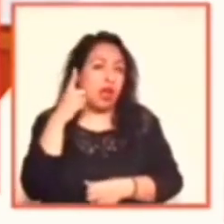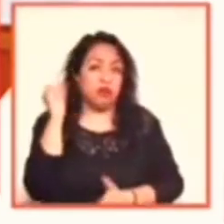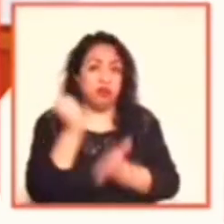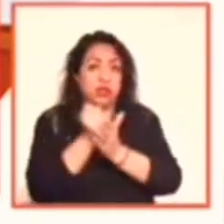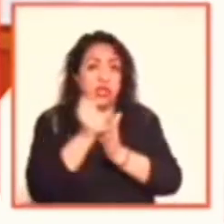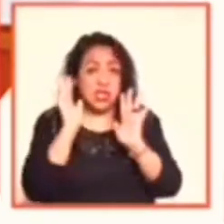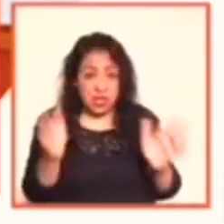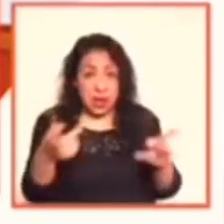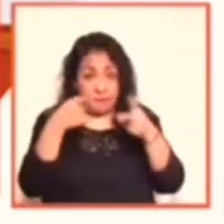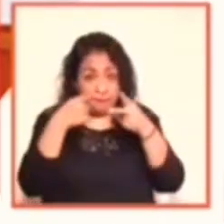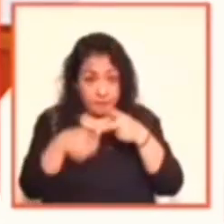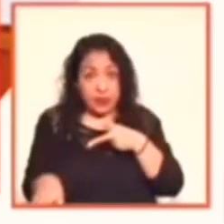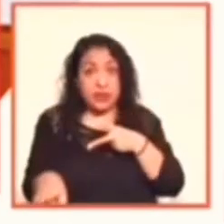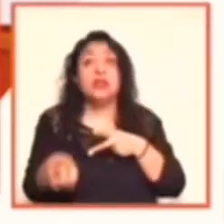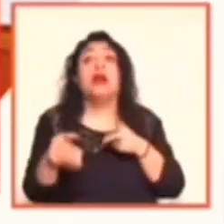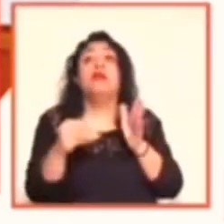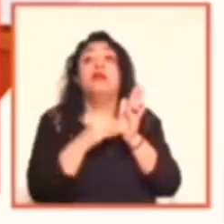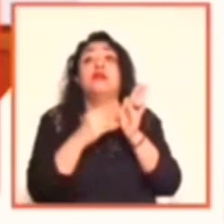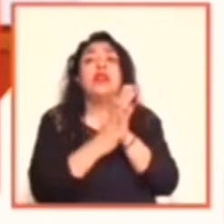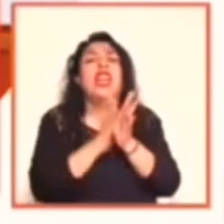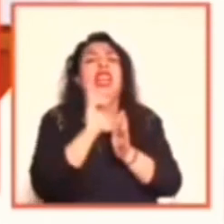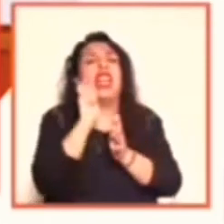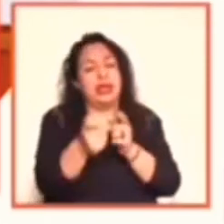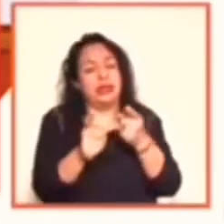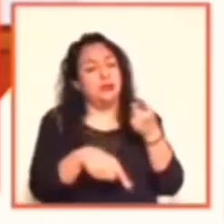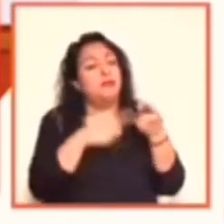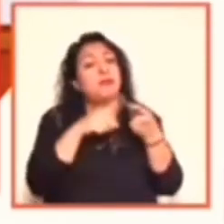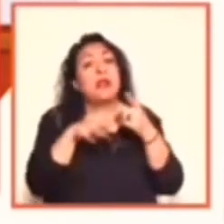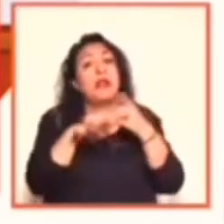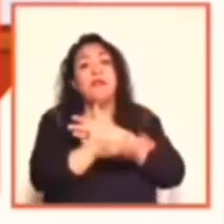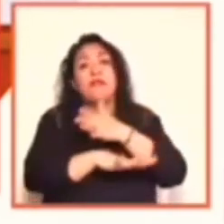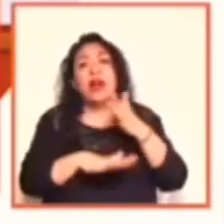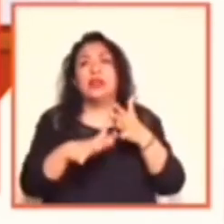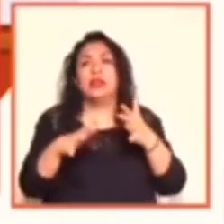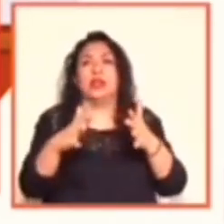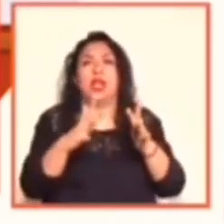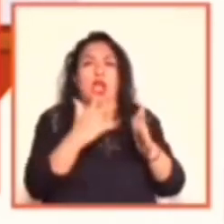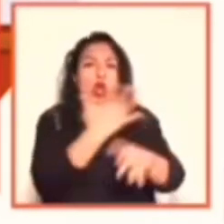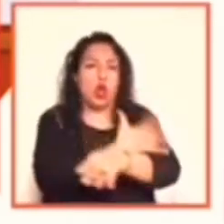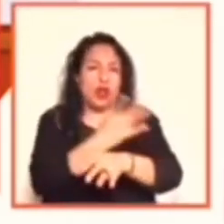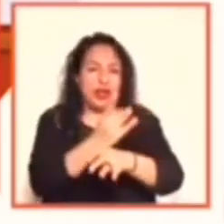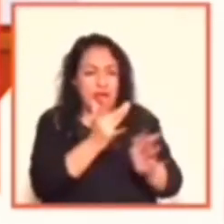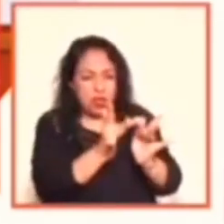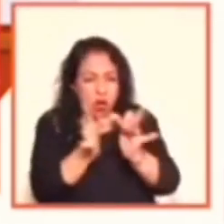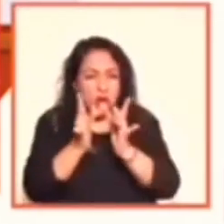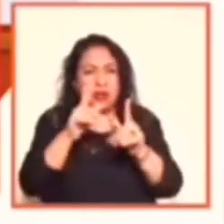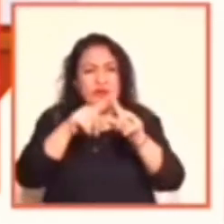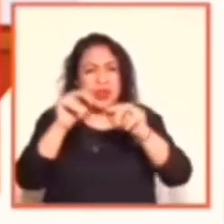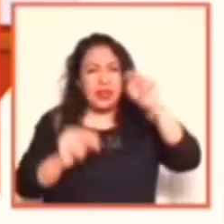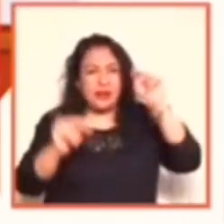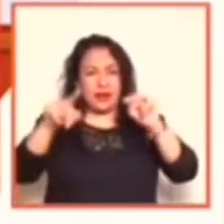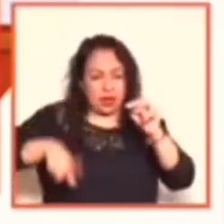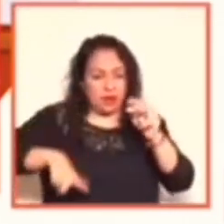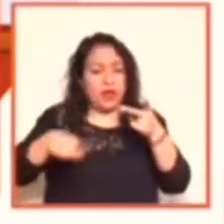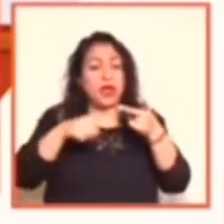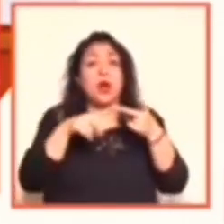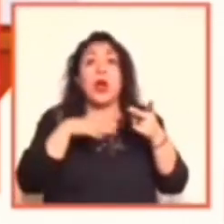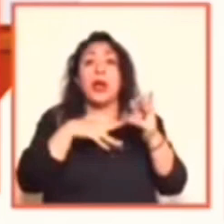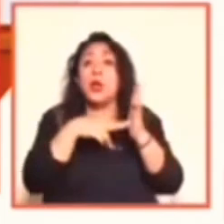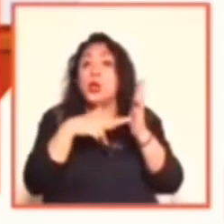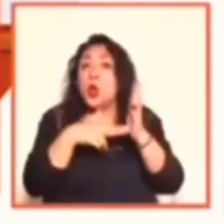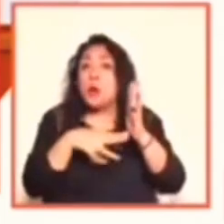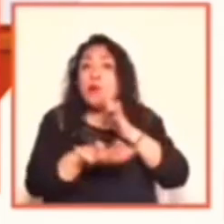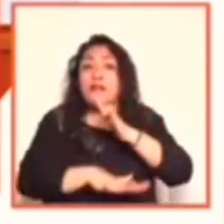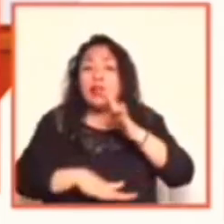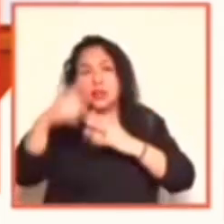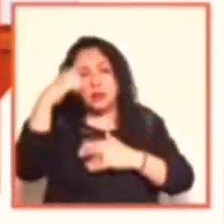en vigor, establece, entre otras cosas, las bases de coordinación de los distintos niveles de gobierno, define las normas básicas de